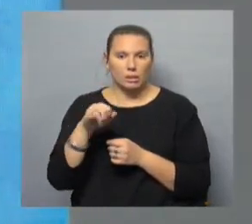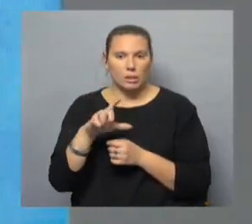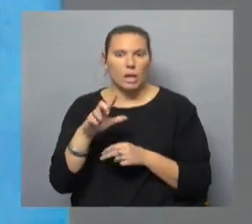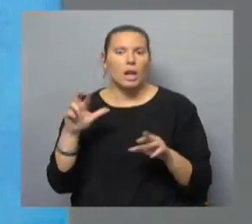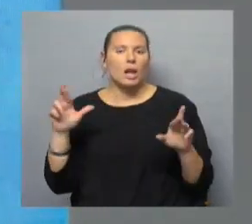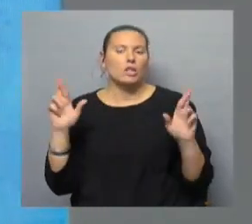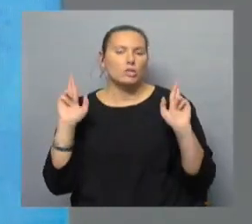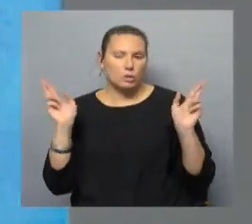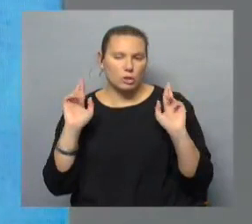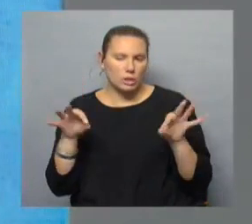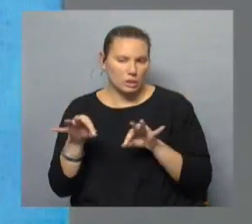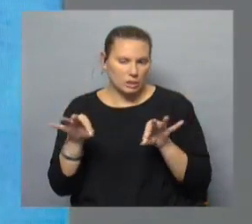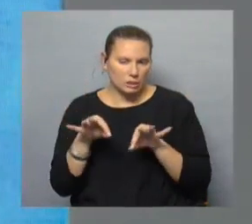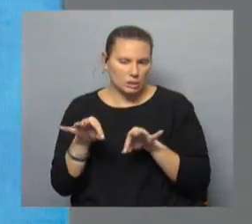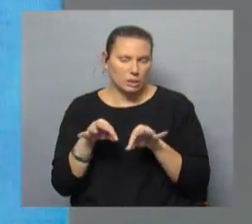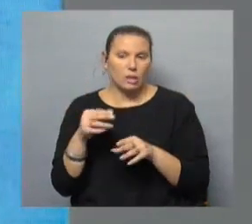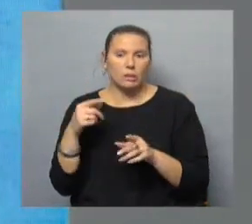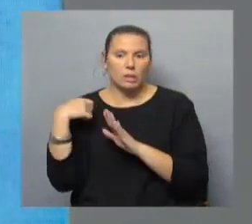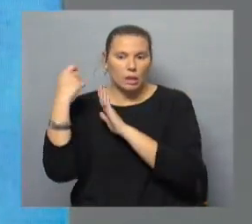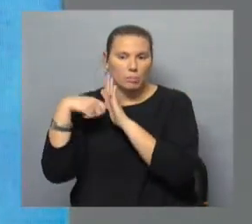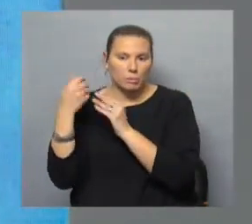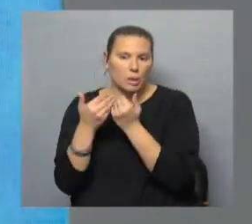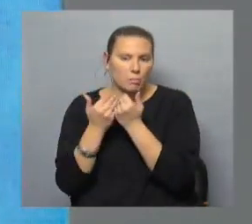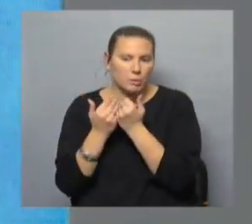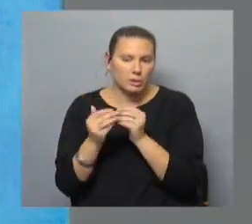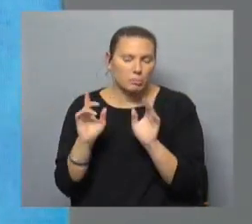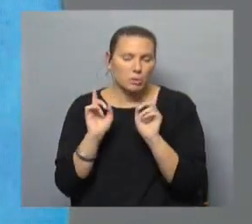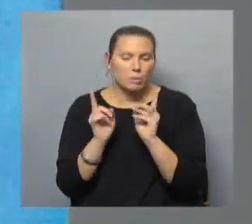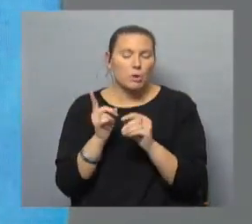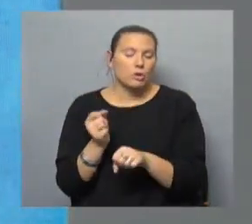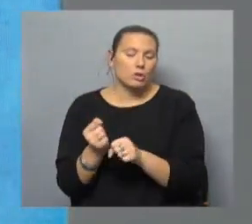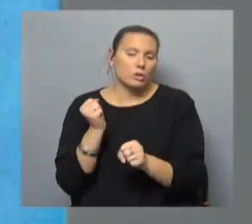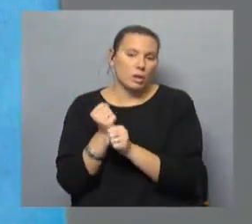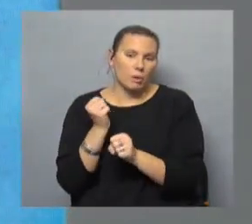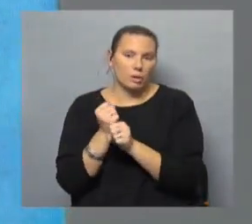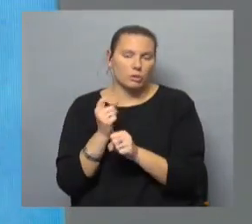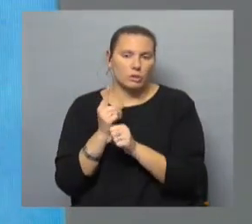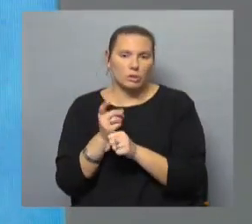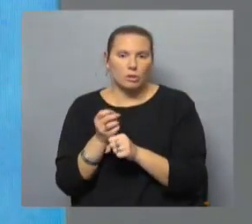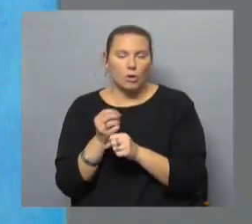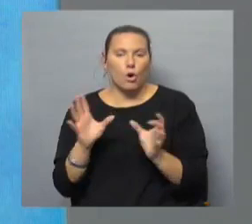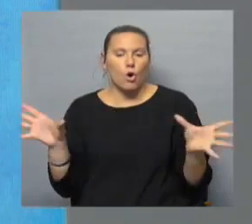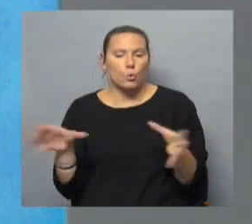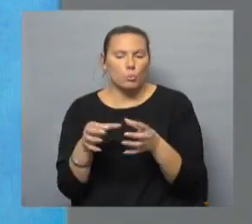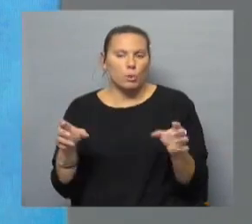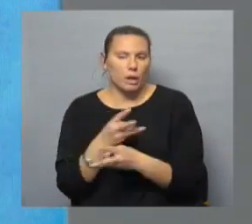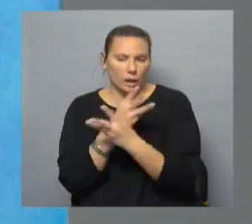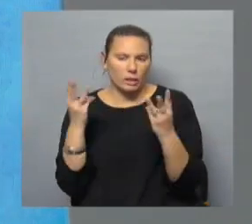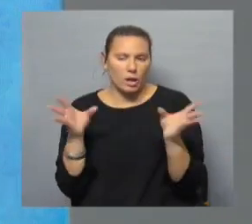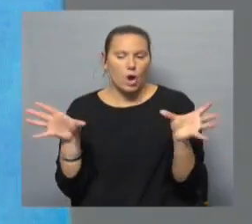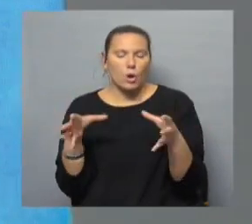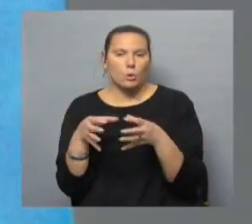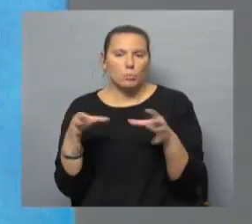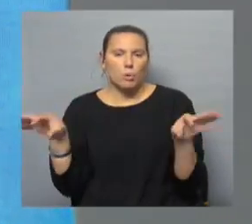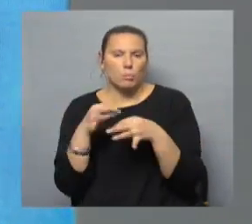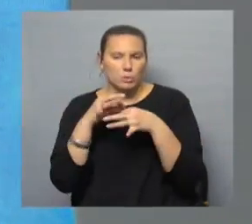película, estuvo desde el principio y no solamente desde el principio trabajando, sino que también tomó toda la banda sonora. Uno cuando habla de banda sonora piensa